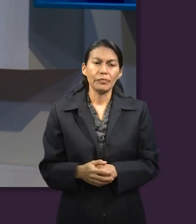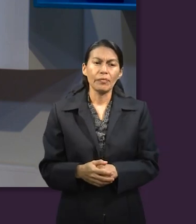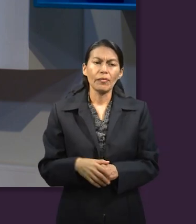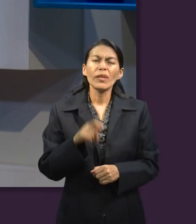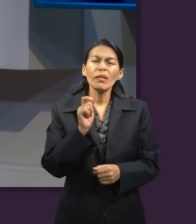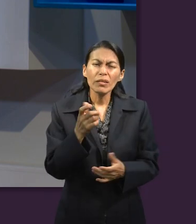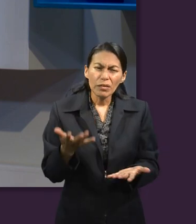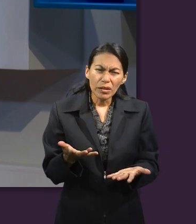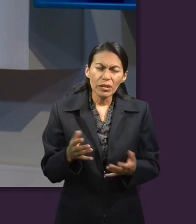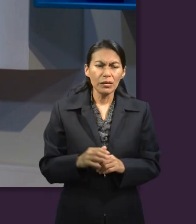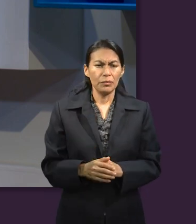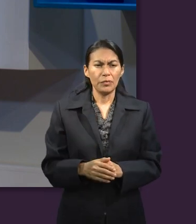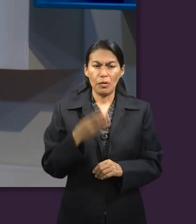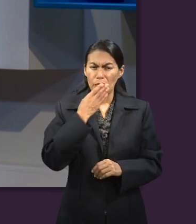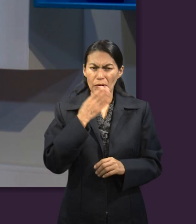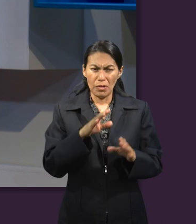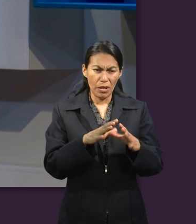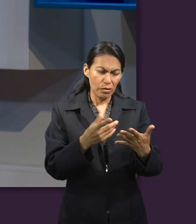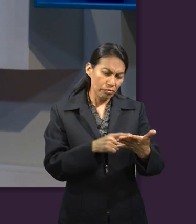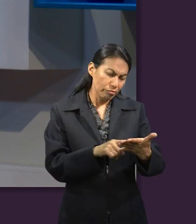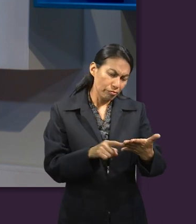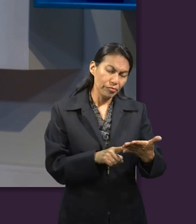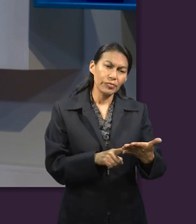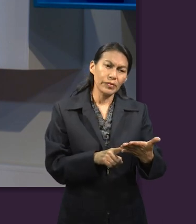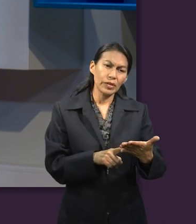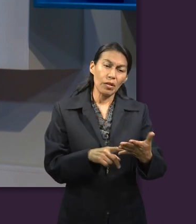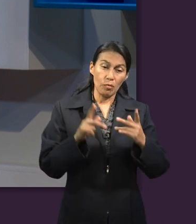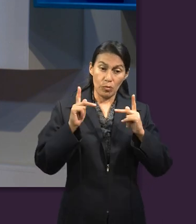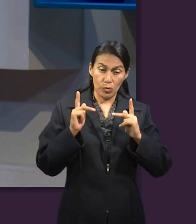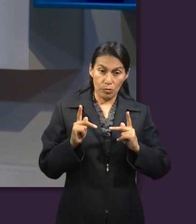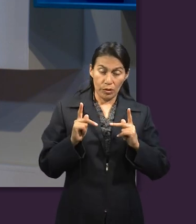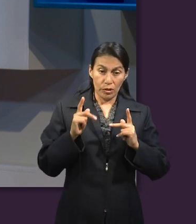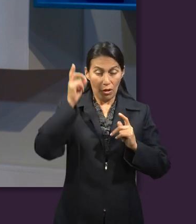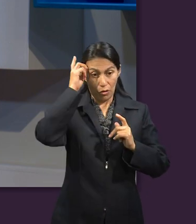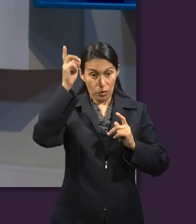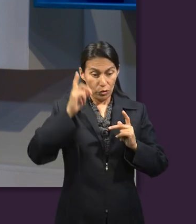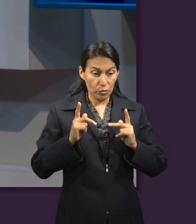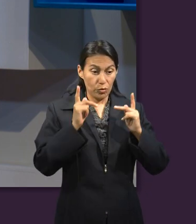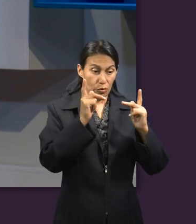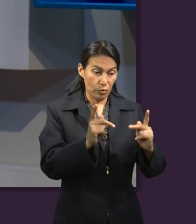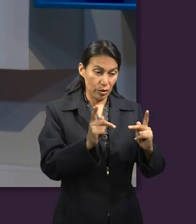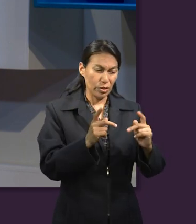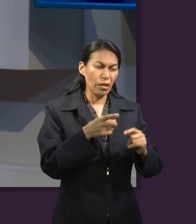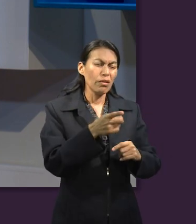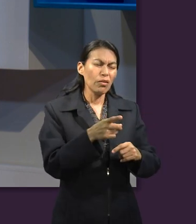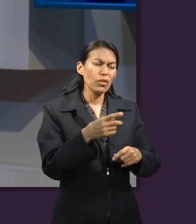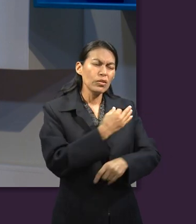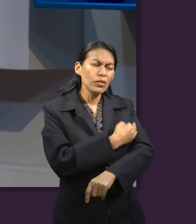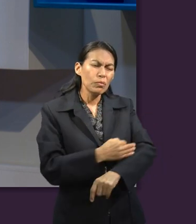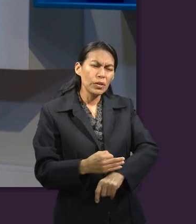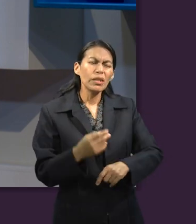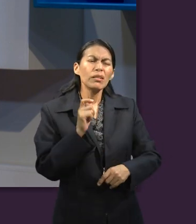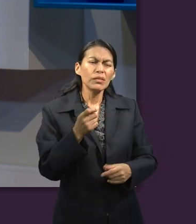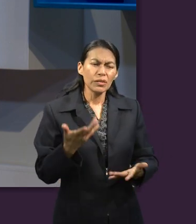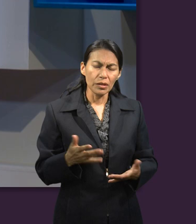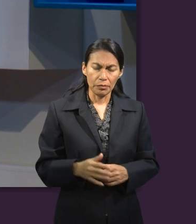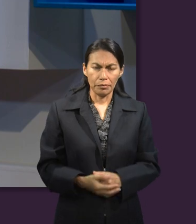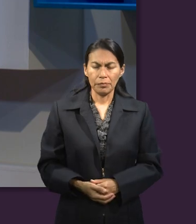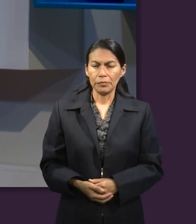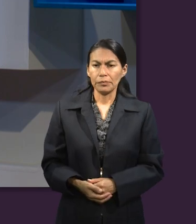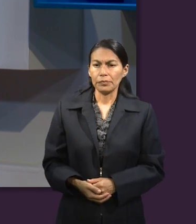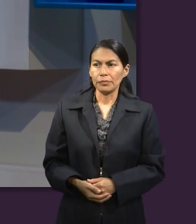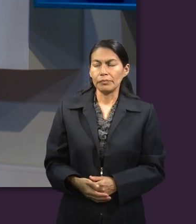entender dentro del contexto bíblico completo sobre esta promesa que le hizo dios con respecto a su simiente